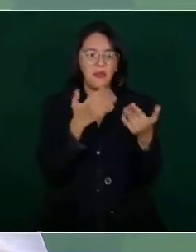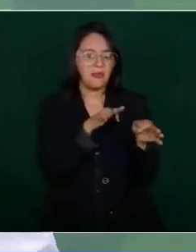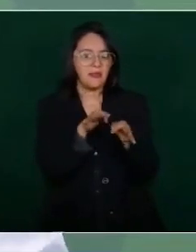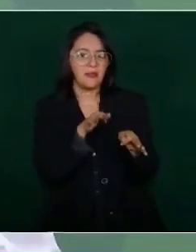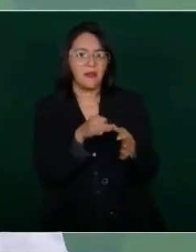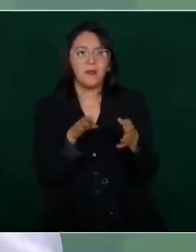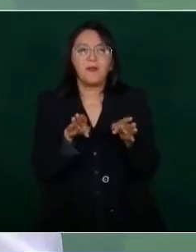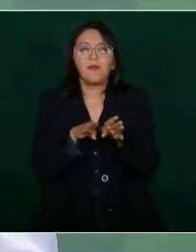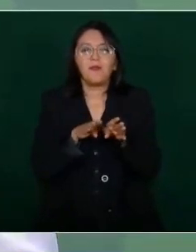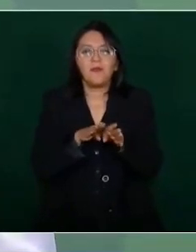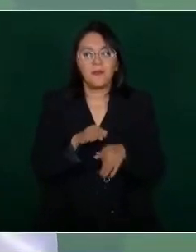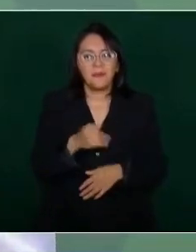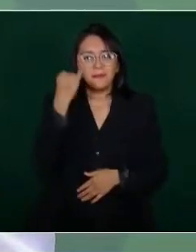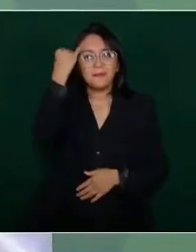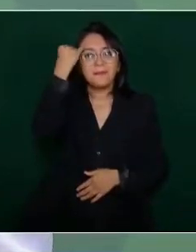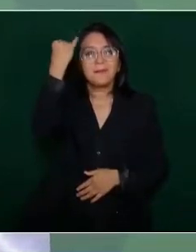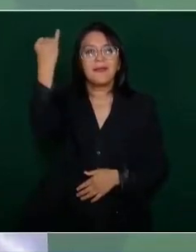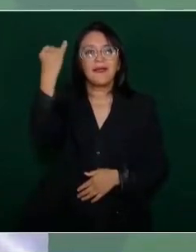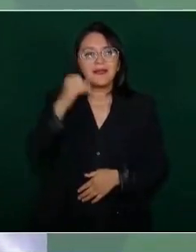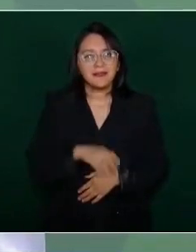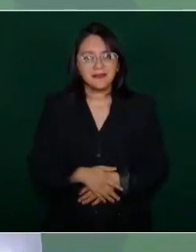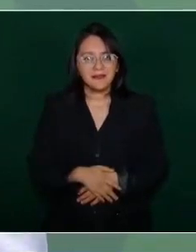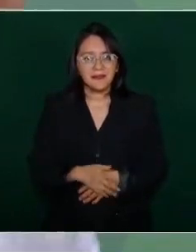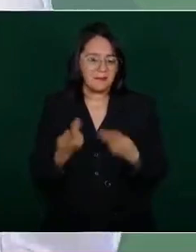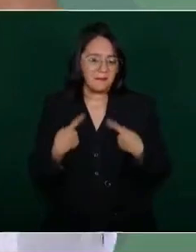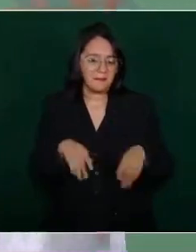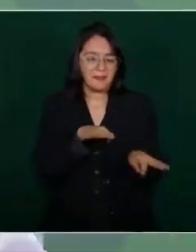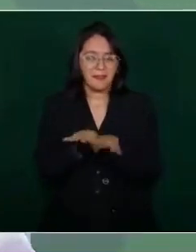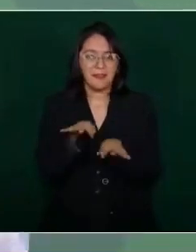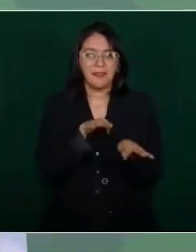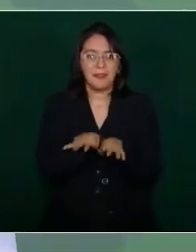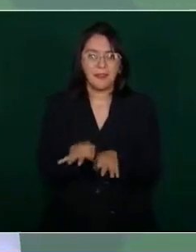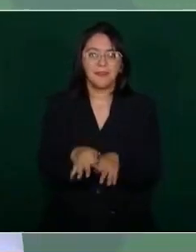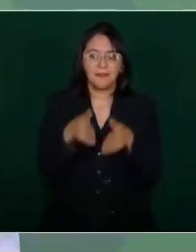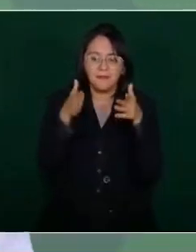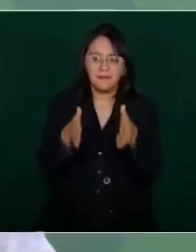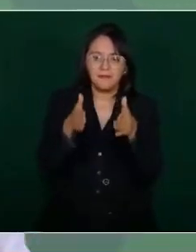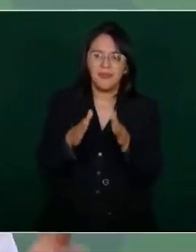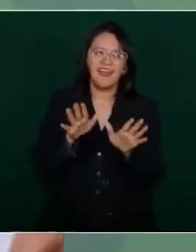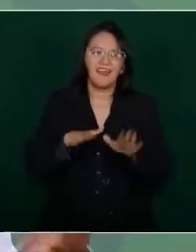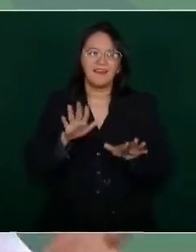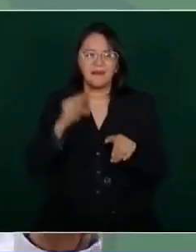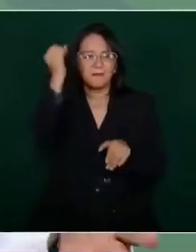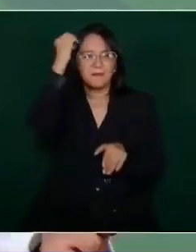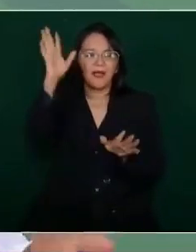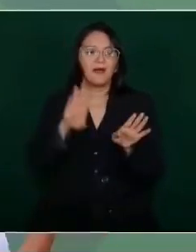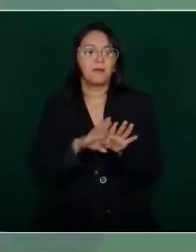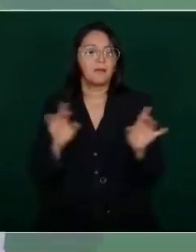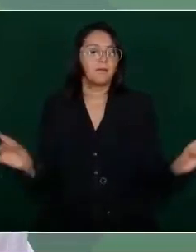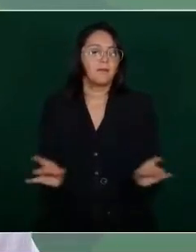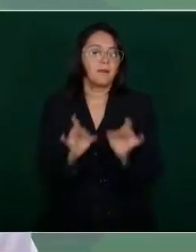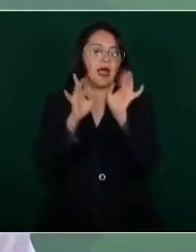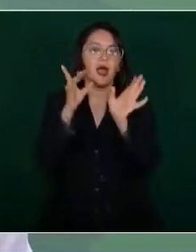Si no son los trabajadores de la construcción. A veces se olvida, se piensa que todo es